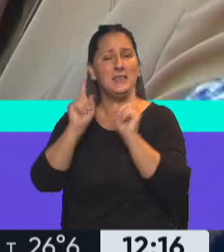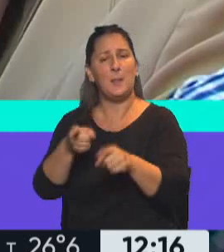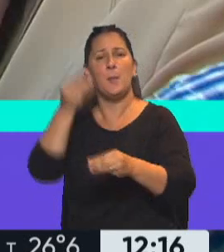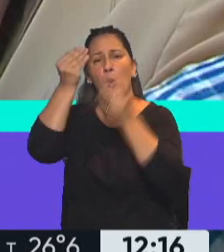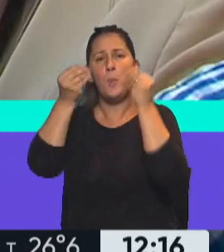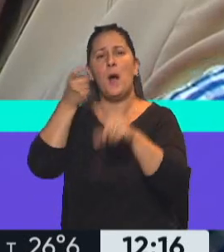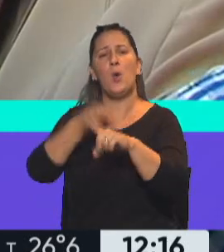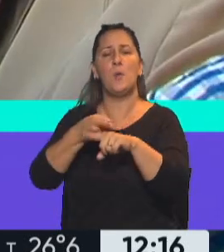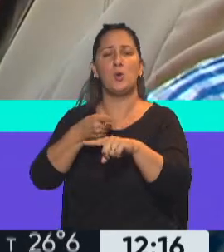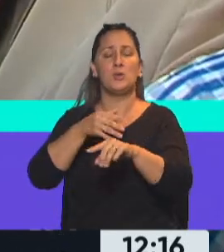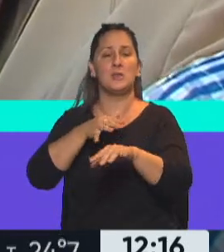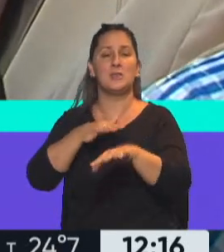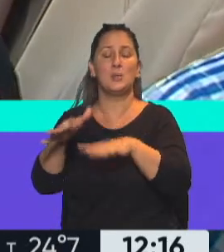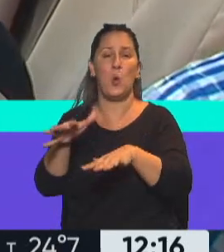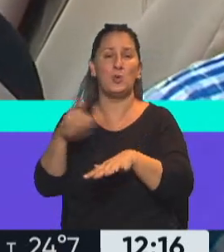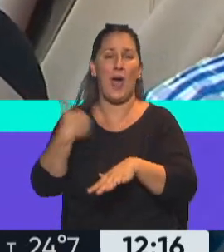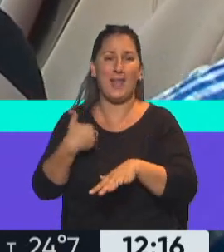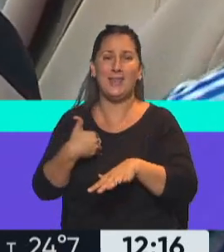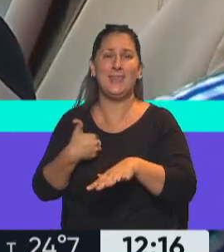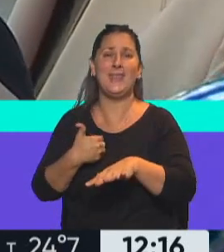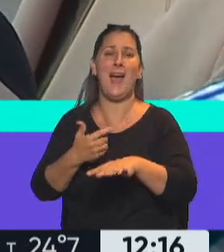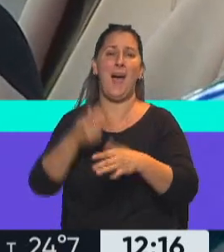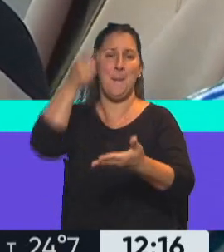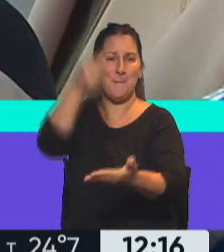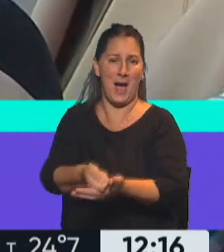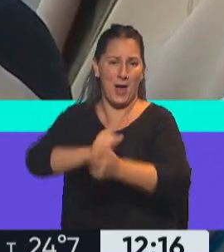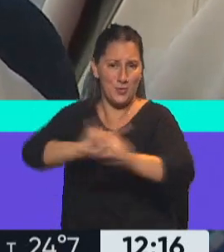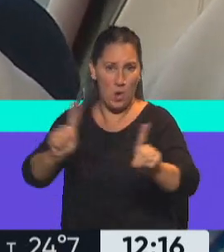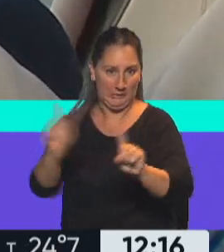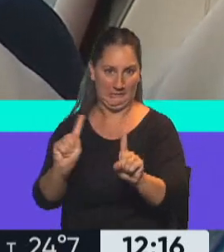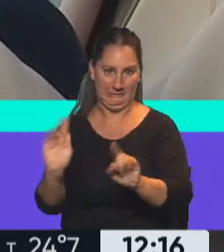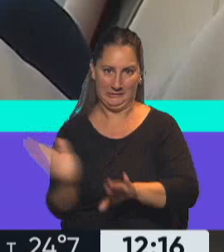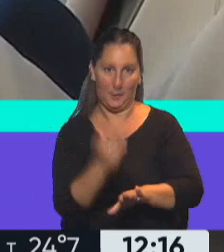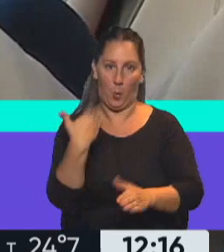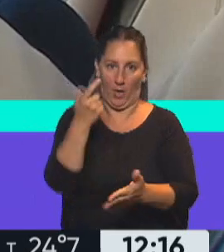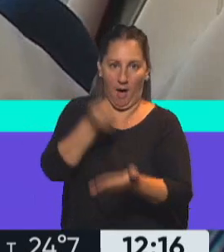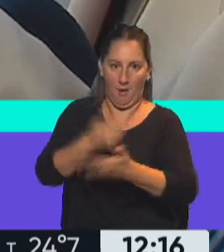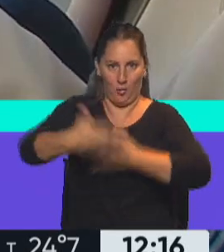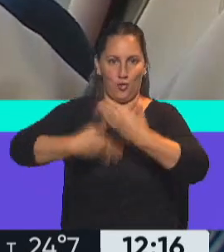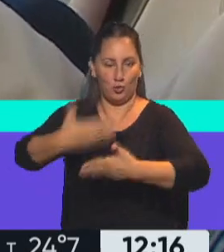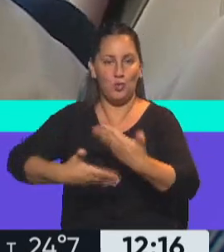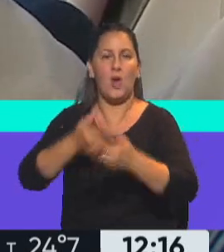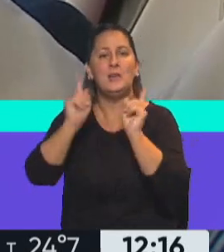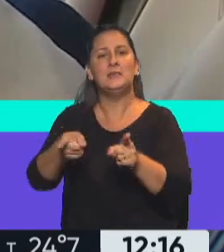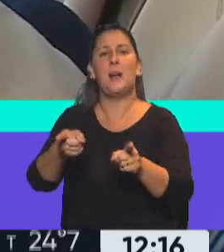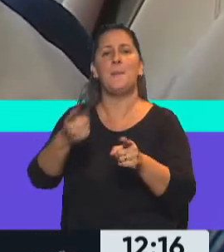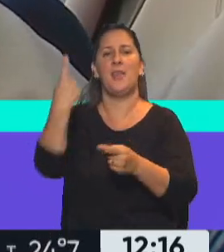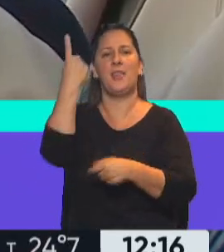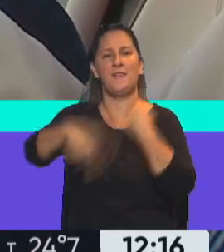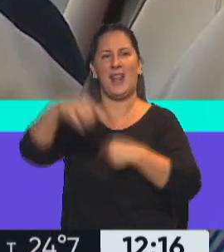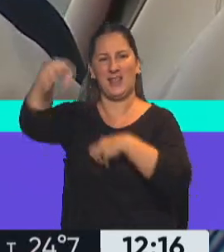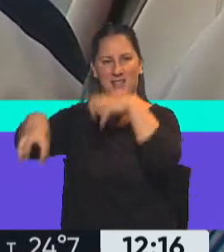de que la Argentina no ingrese al default. Y obviamente también la presencia de las distintas